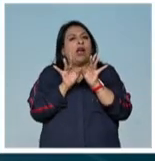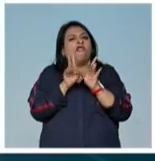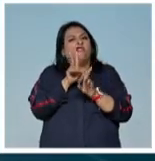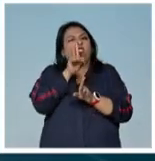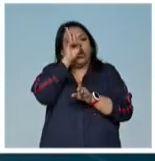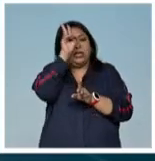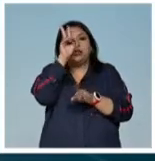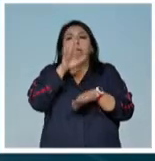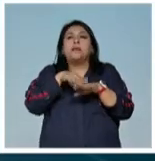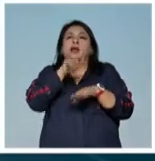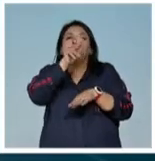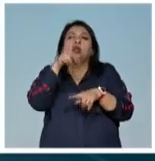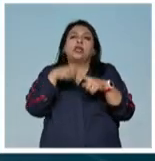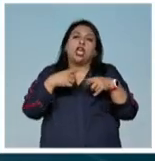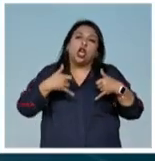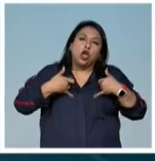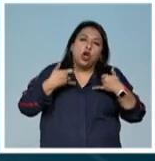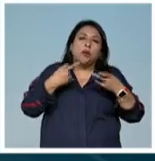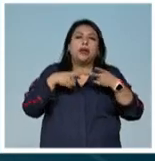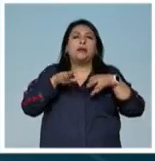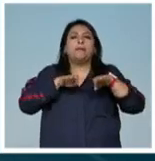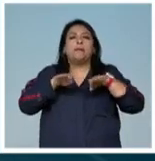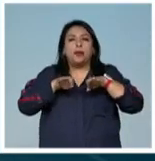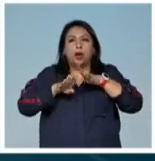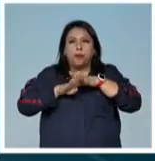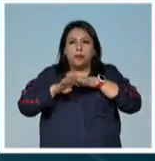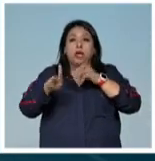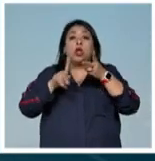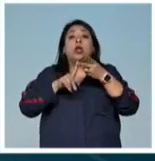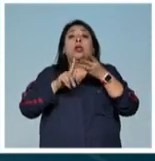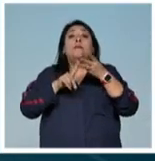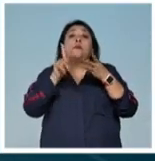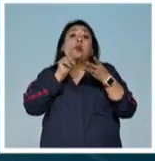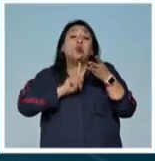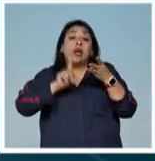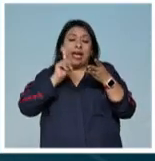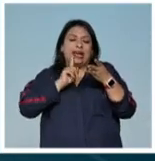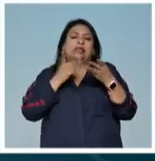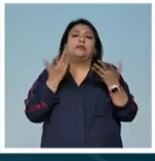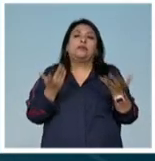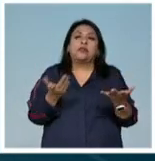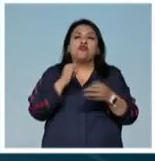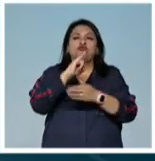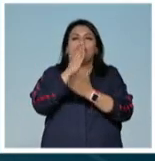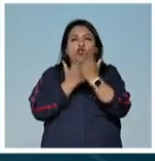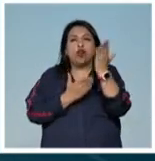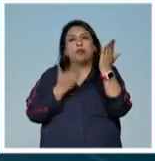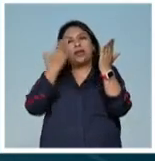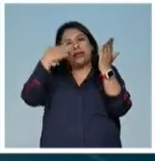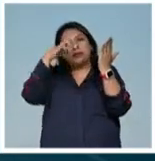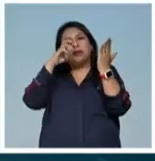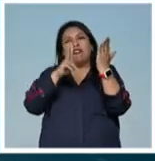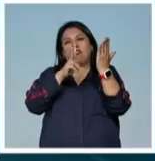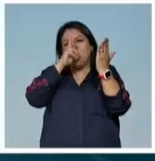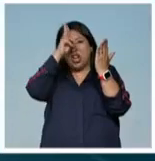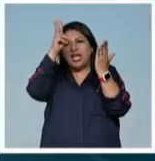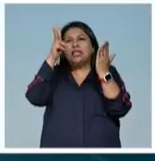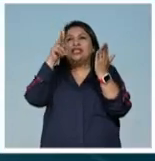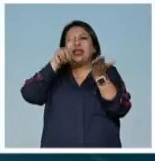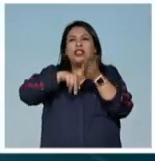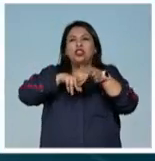violencia, especialmente los jóvenes, los trabajadores migrantes y las mujeres. Se trata del informe Experiencias de Violencia y el Acoso en